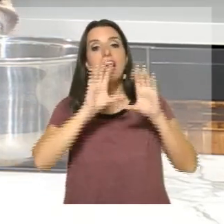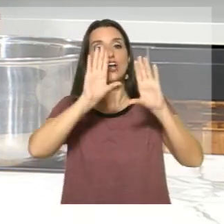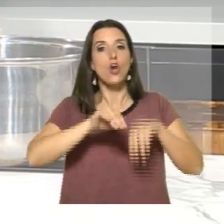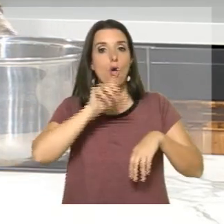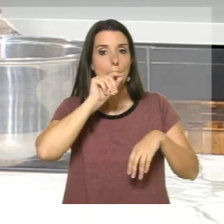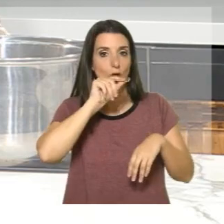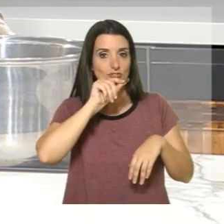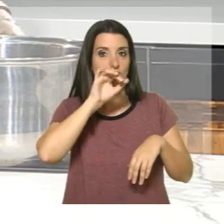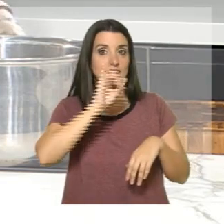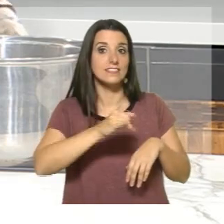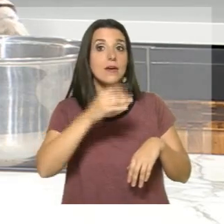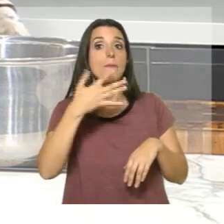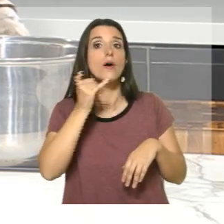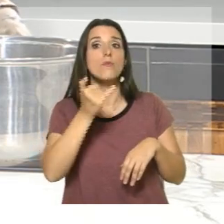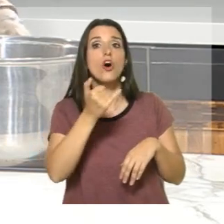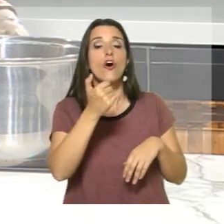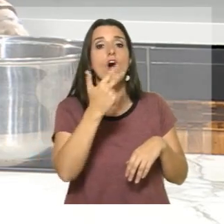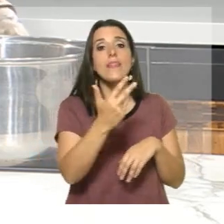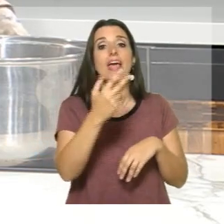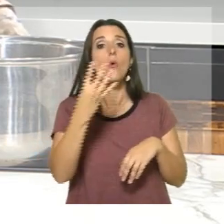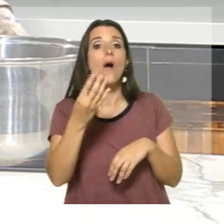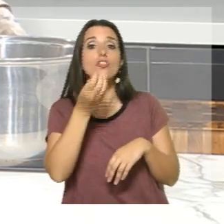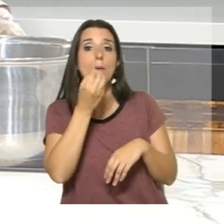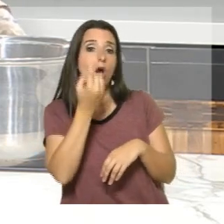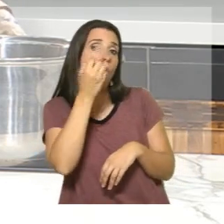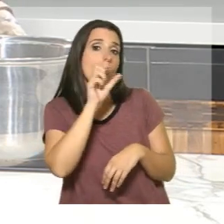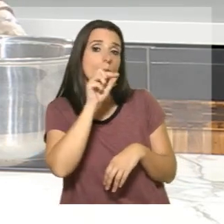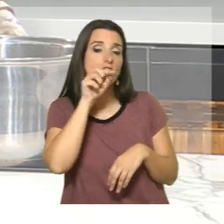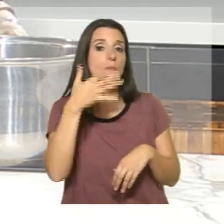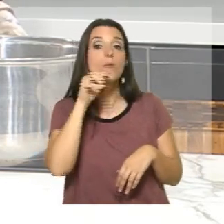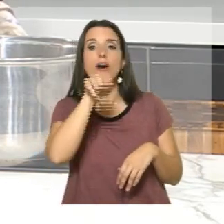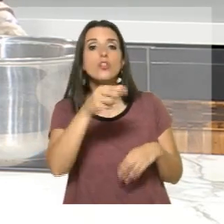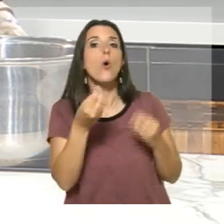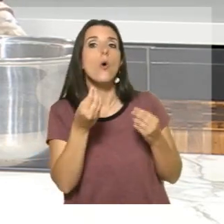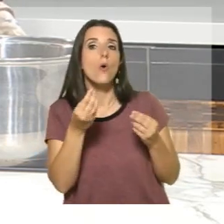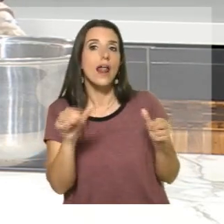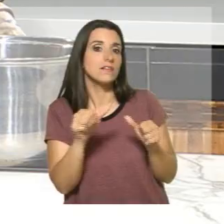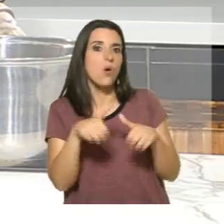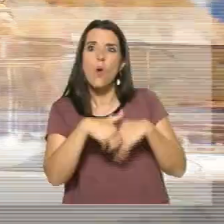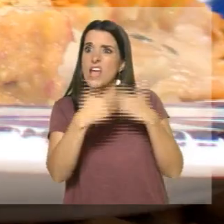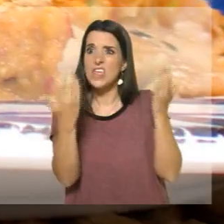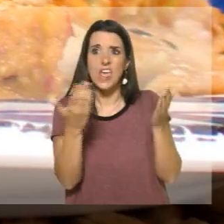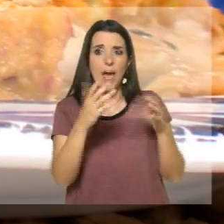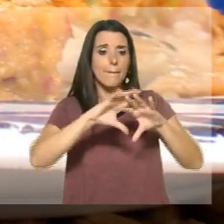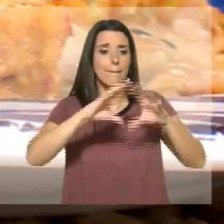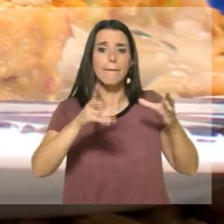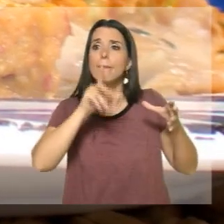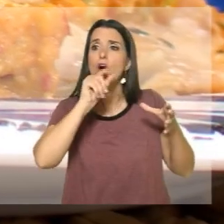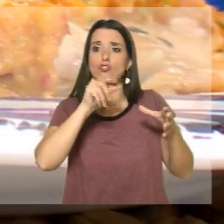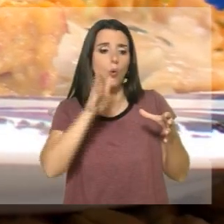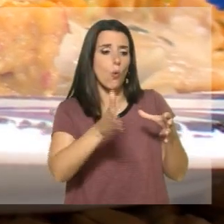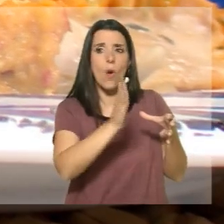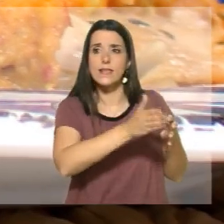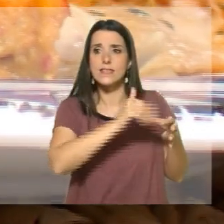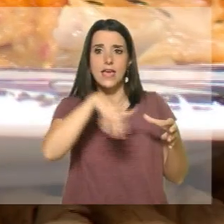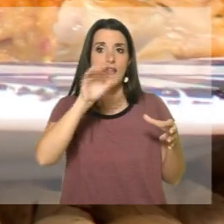De un pollo podés sacar 3-4 comidas tranquilamente. Ahora, ¿con cuál parte del pollo? Este con cualquier con cualquiera. Parte del pollo. ¿Vos podés hacer pollo entero? Acá yo